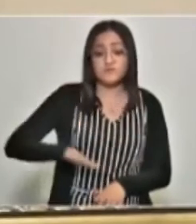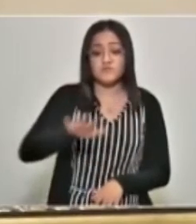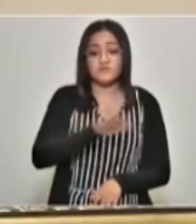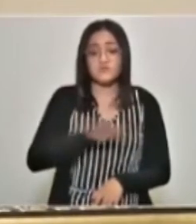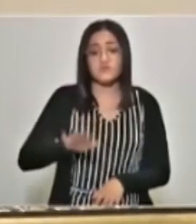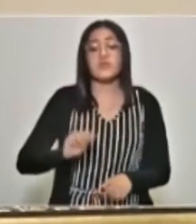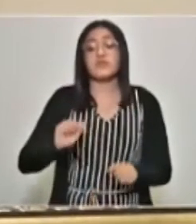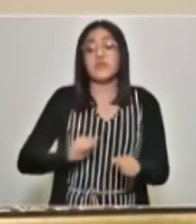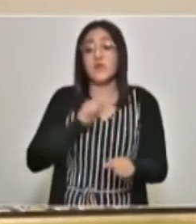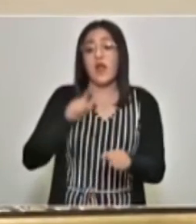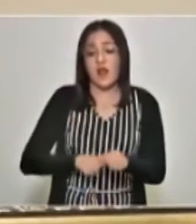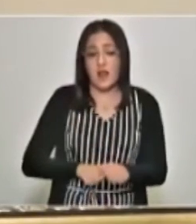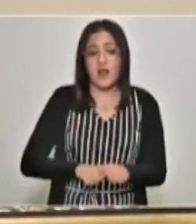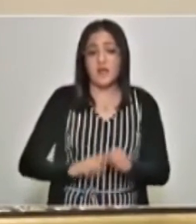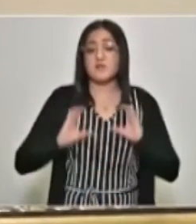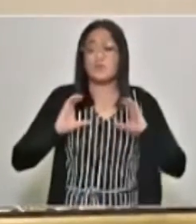natural protegida.